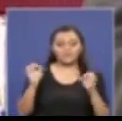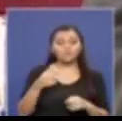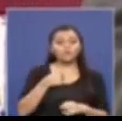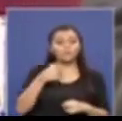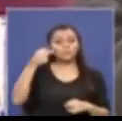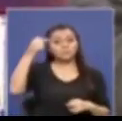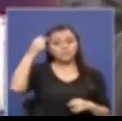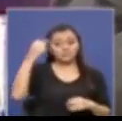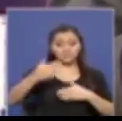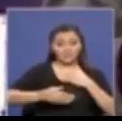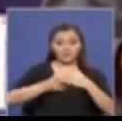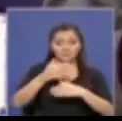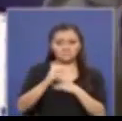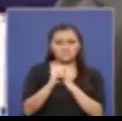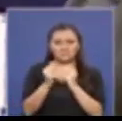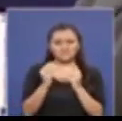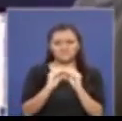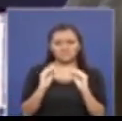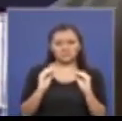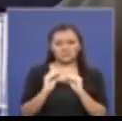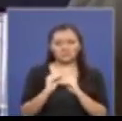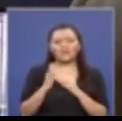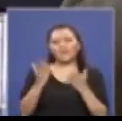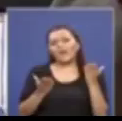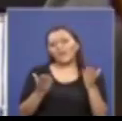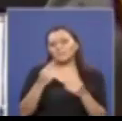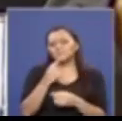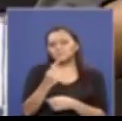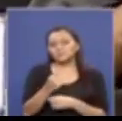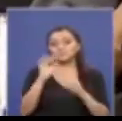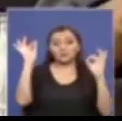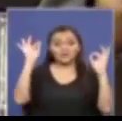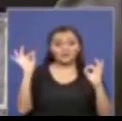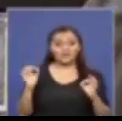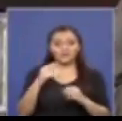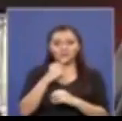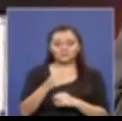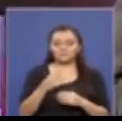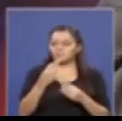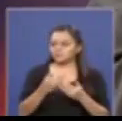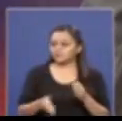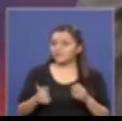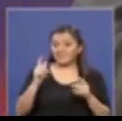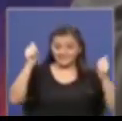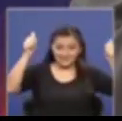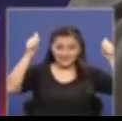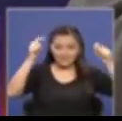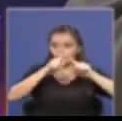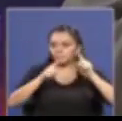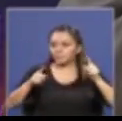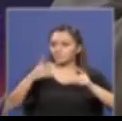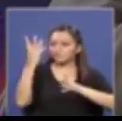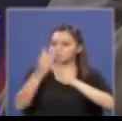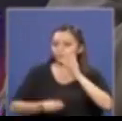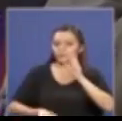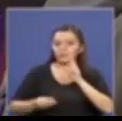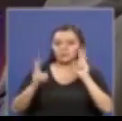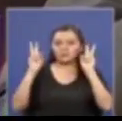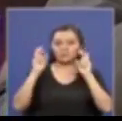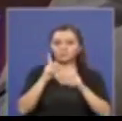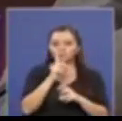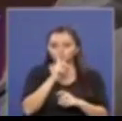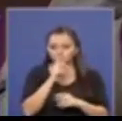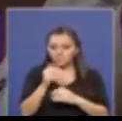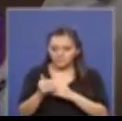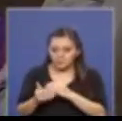que no estábamos avanzando mucho, porque a veces somos muy noveleros, ¿sabes? La eficiencia energética, y después nos olvidamos del tema. Pero estos son, así son los ingenieros, no